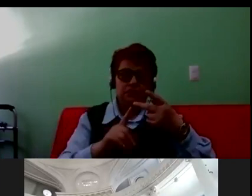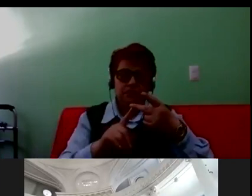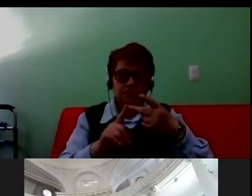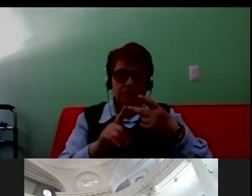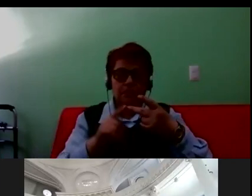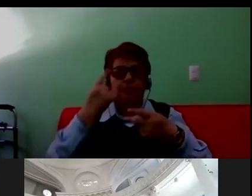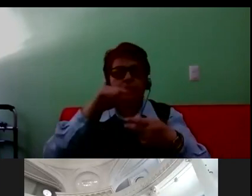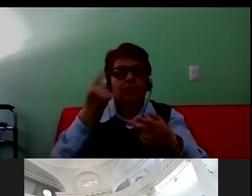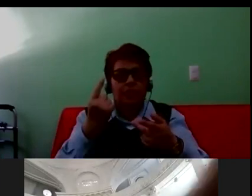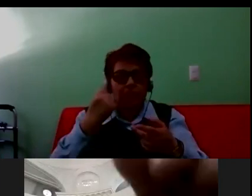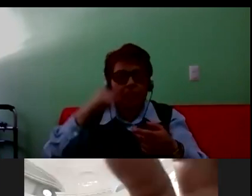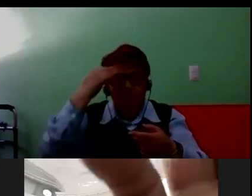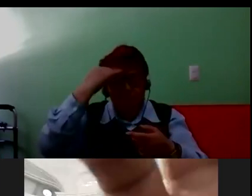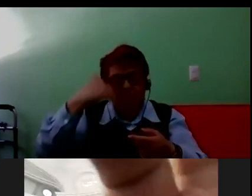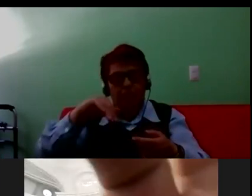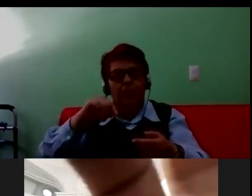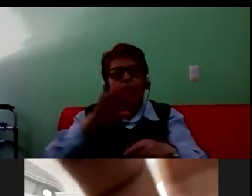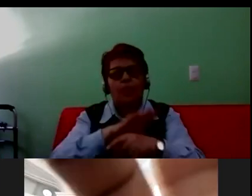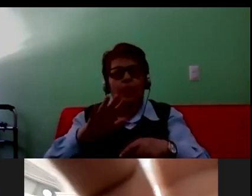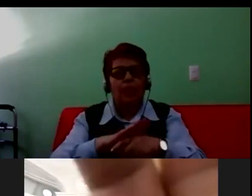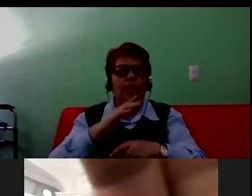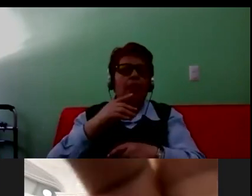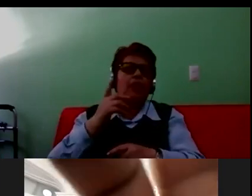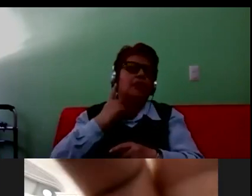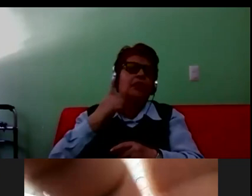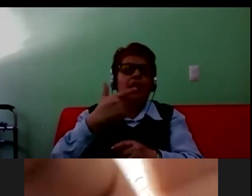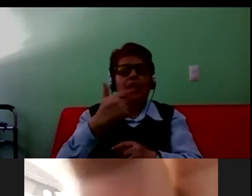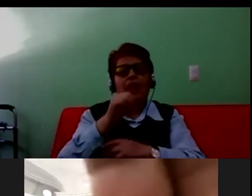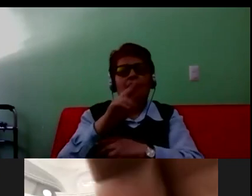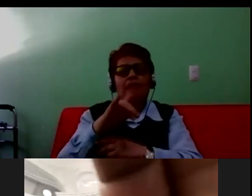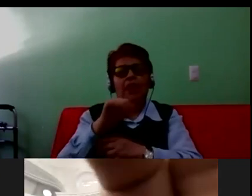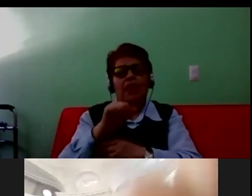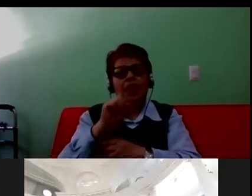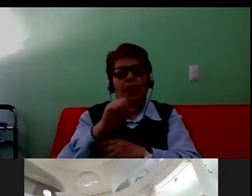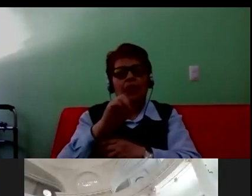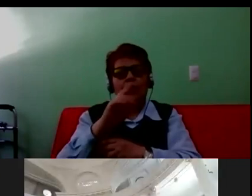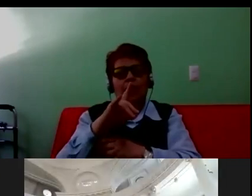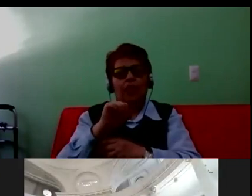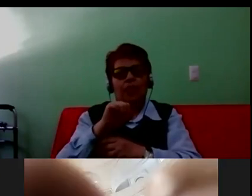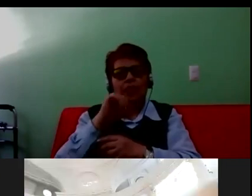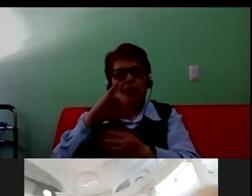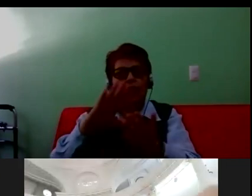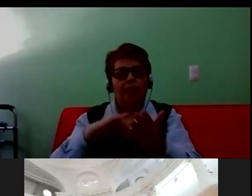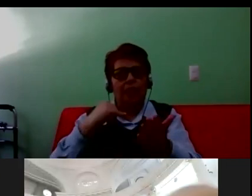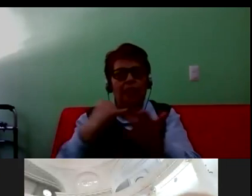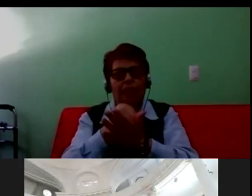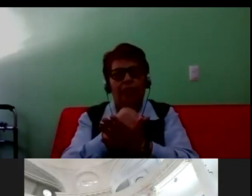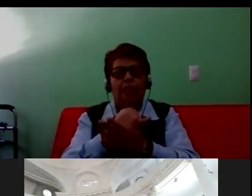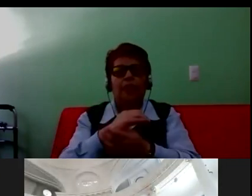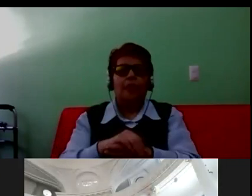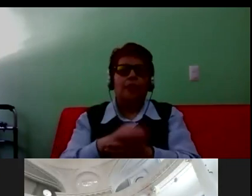para que sepamos cuál es el sentido de su voto. Diputada Gabriela Osorio. Gabriela Osorio, a favor del dictamen.